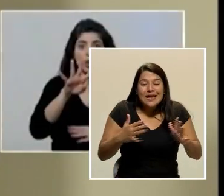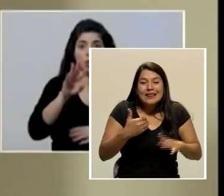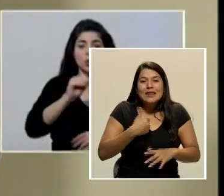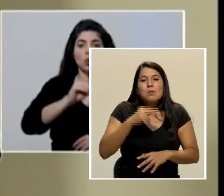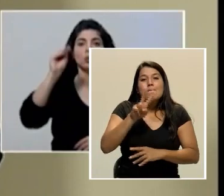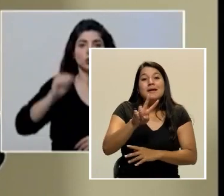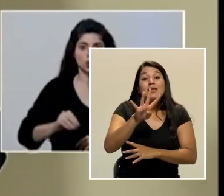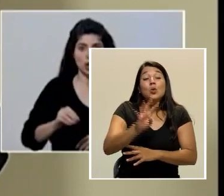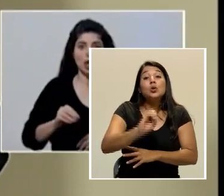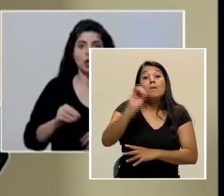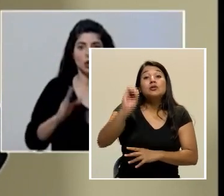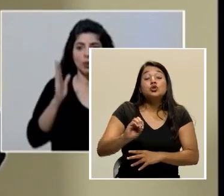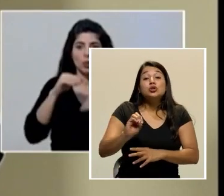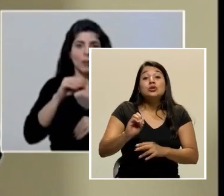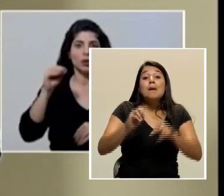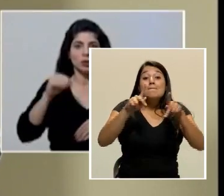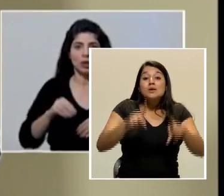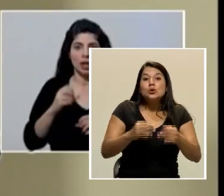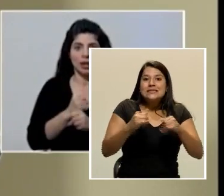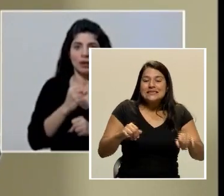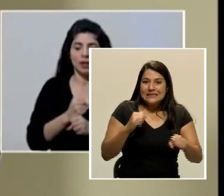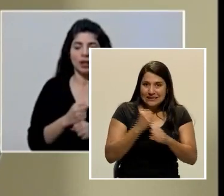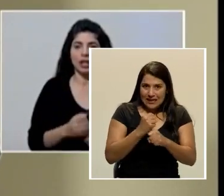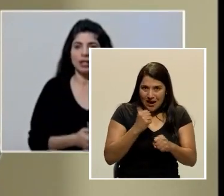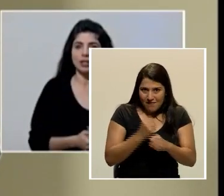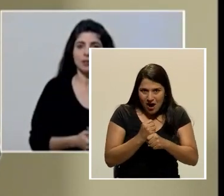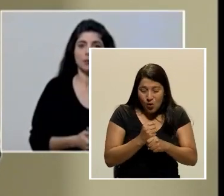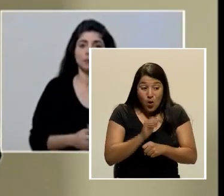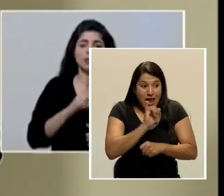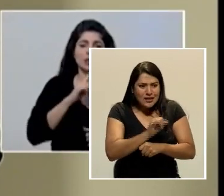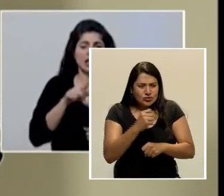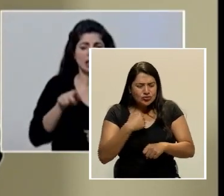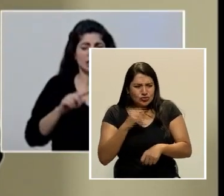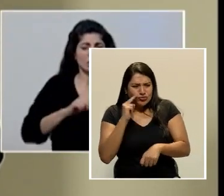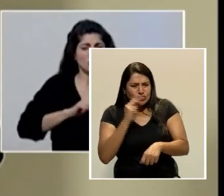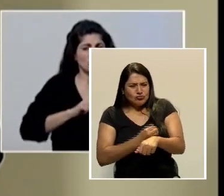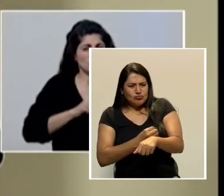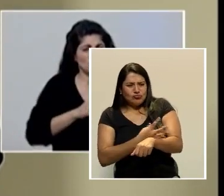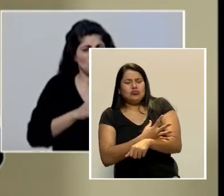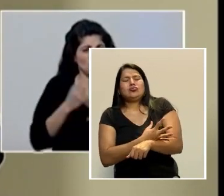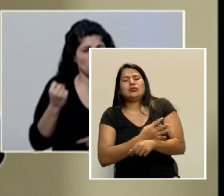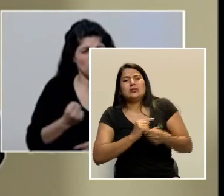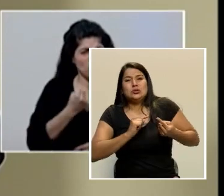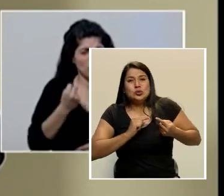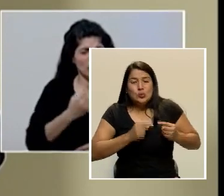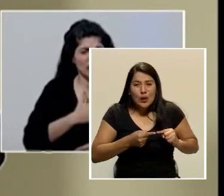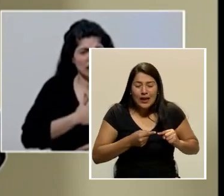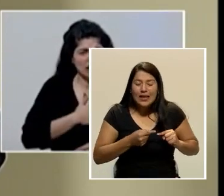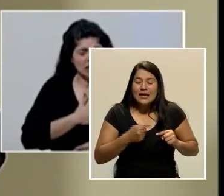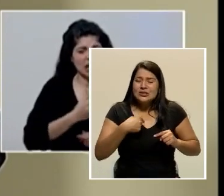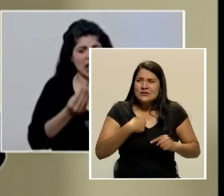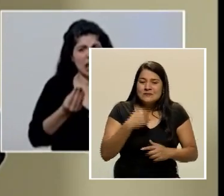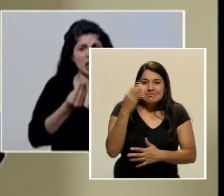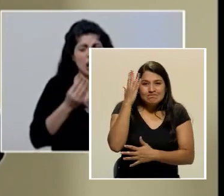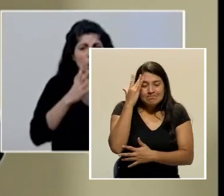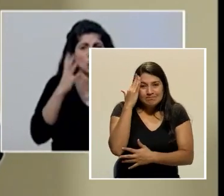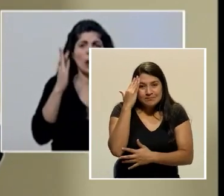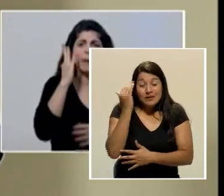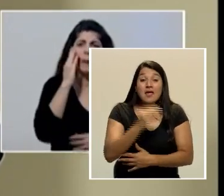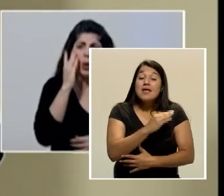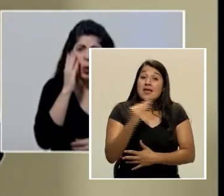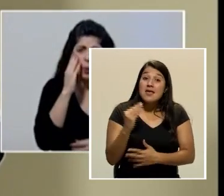Me estremece y nos duele profundamente la cifra de desempleo hoy publicada, que en